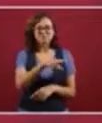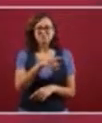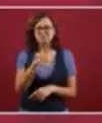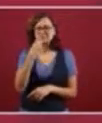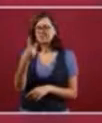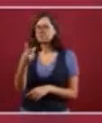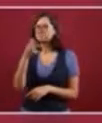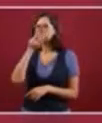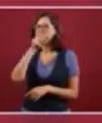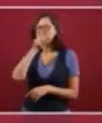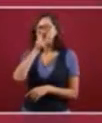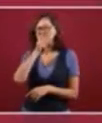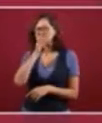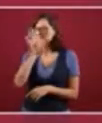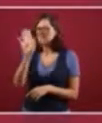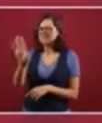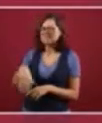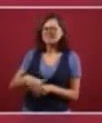hombre